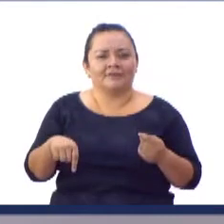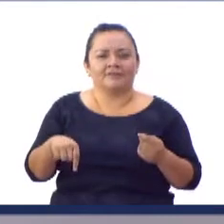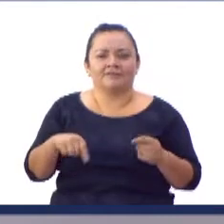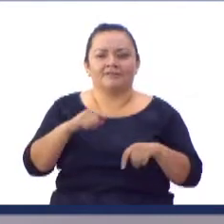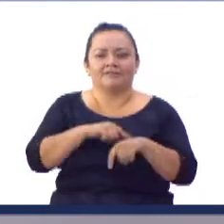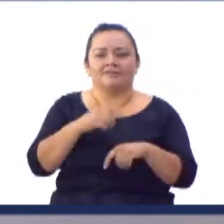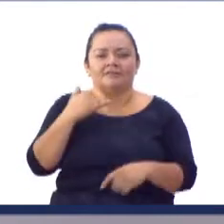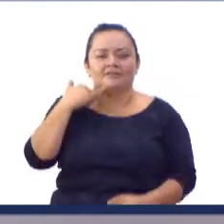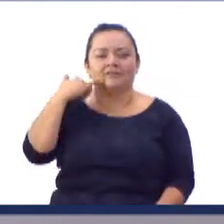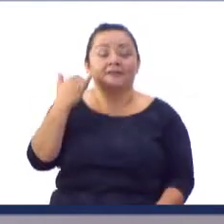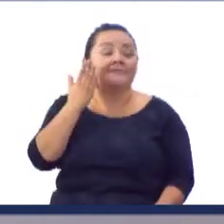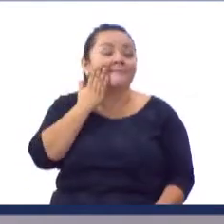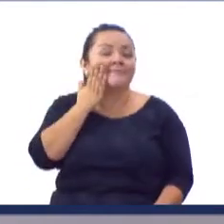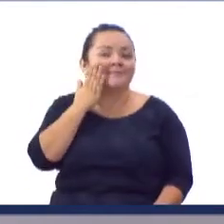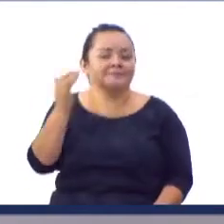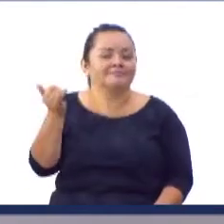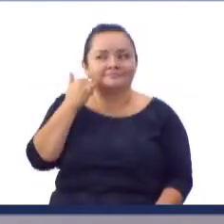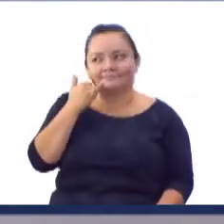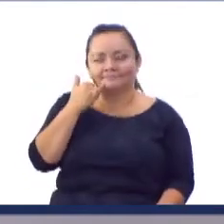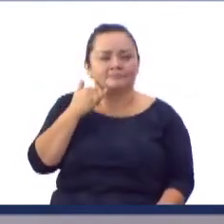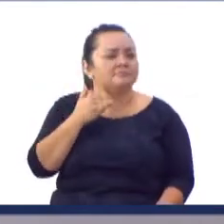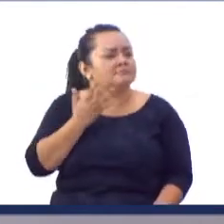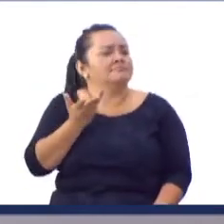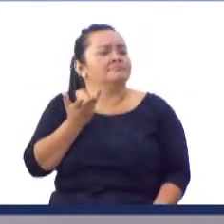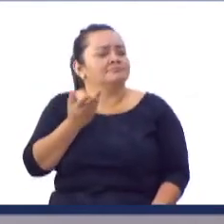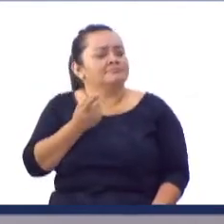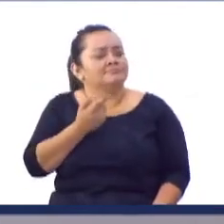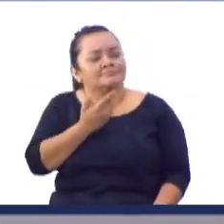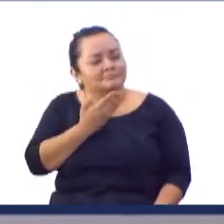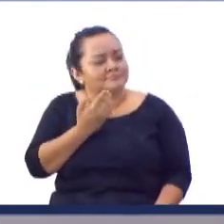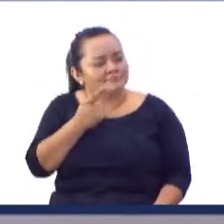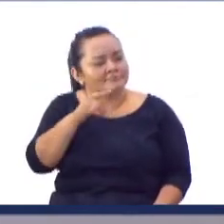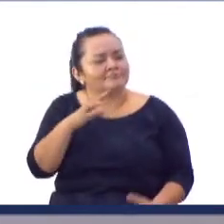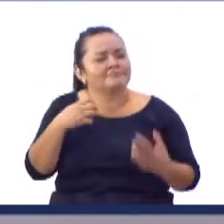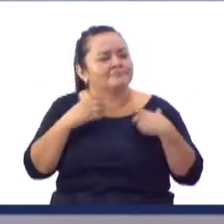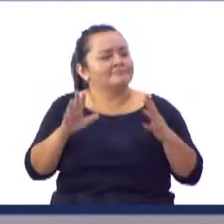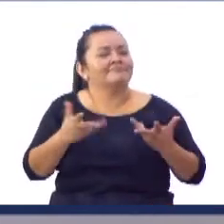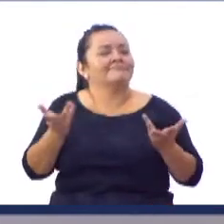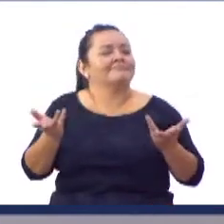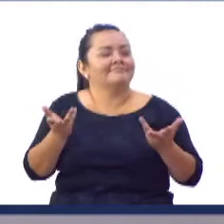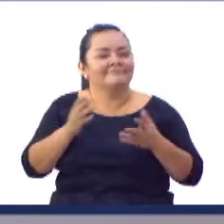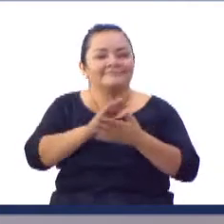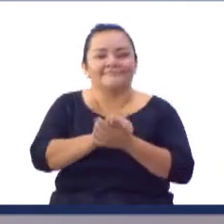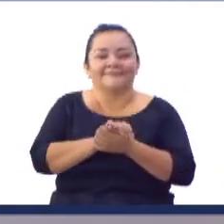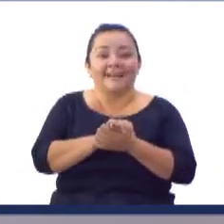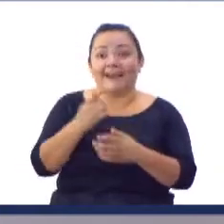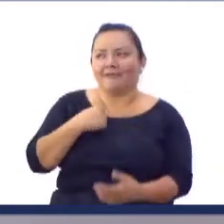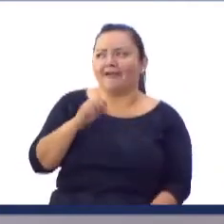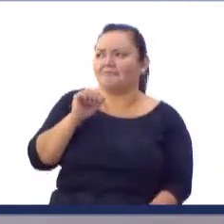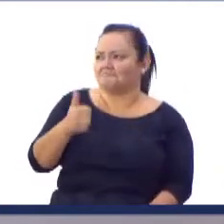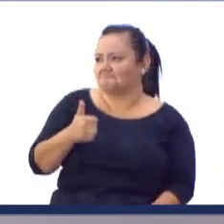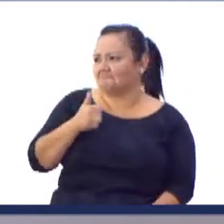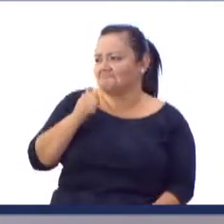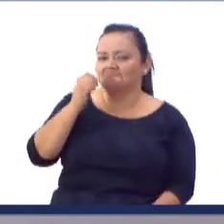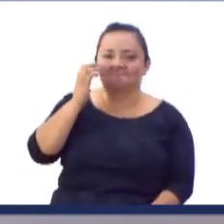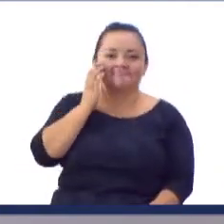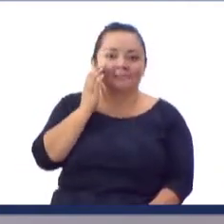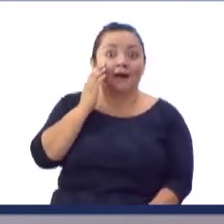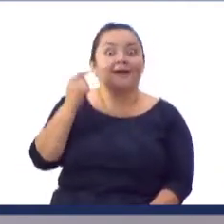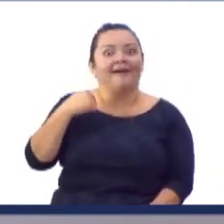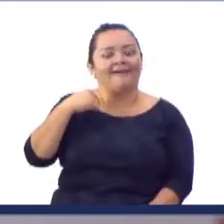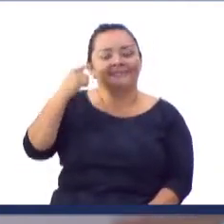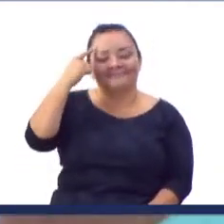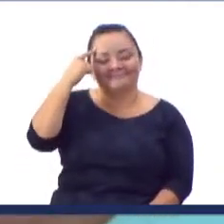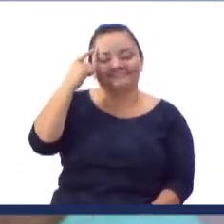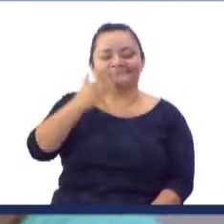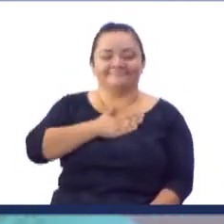que no él le ha hablado y si ya me llama y me dice mirando cómo va tu vida me dije ya no estoy bien mamá piensa en